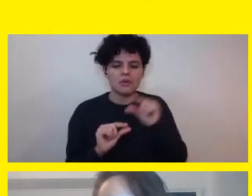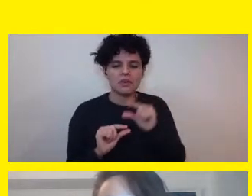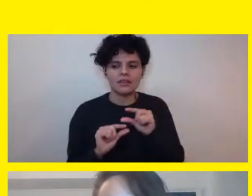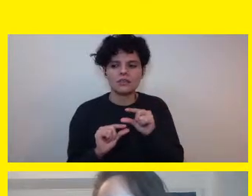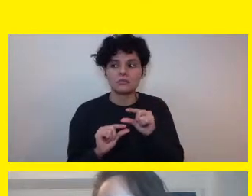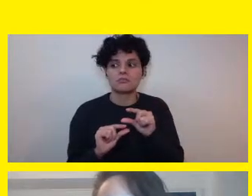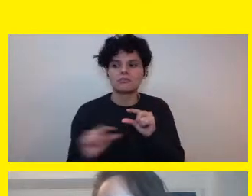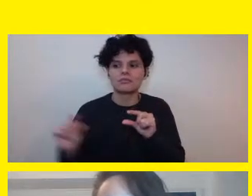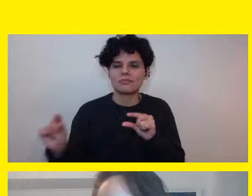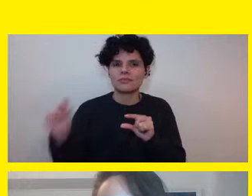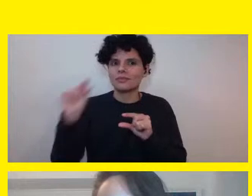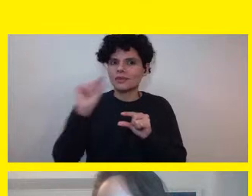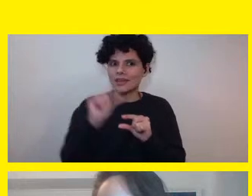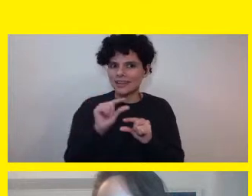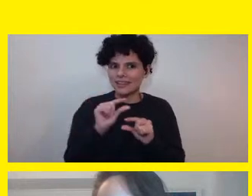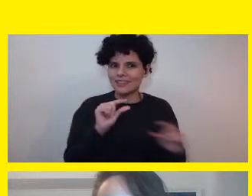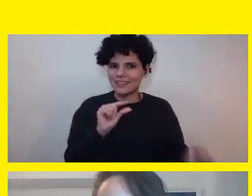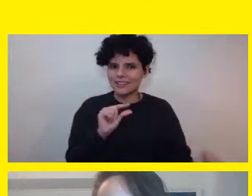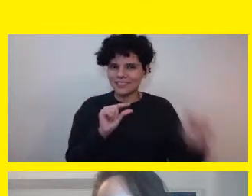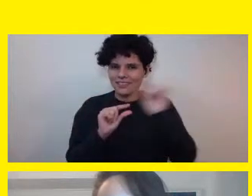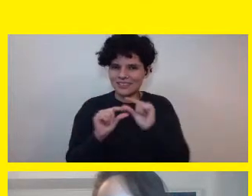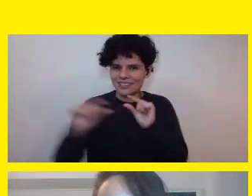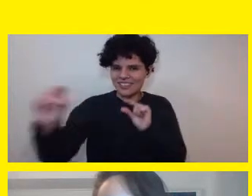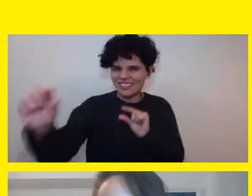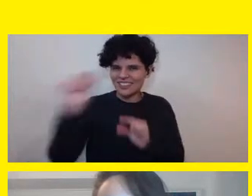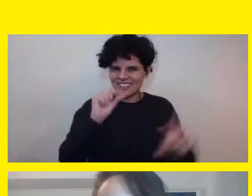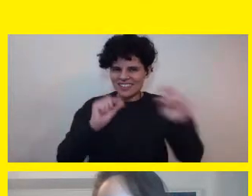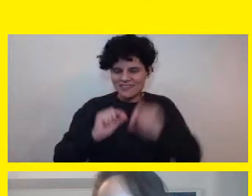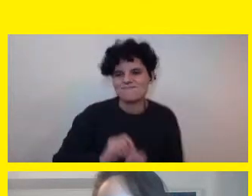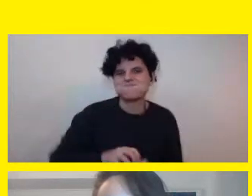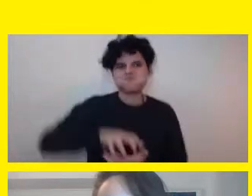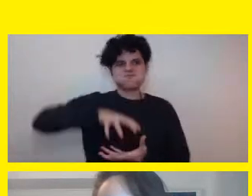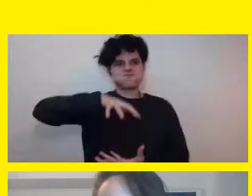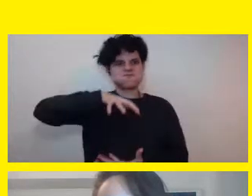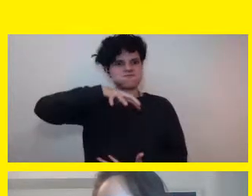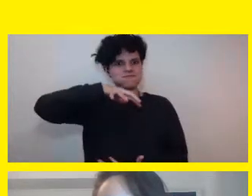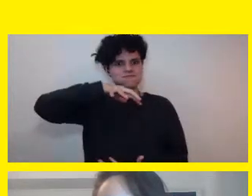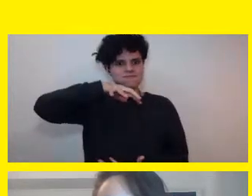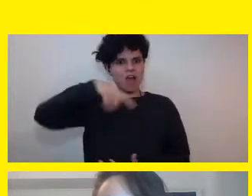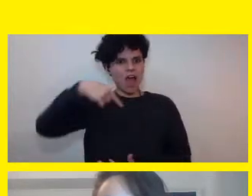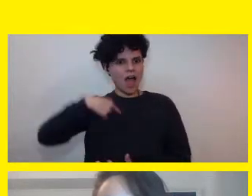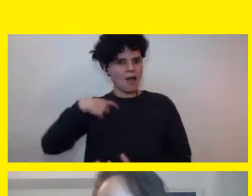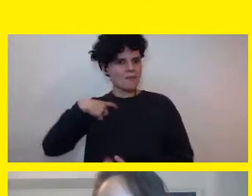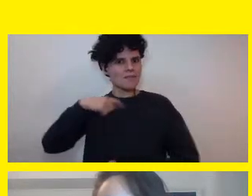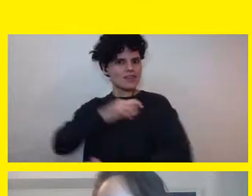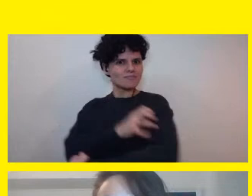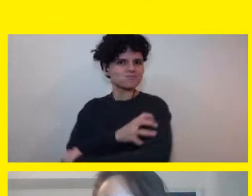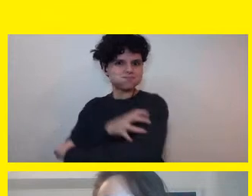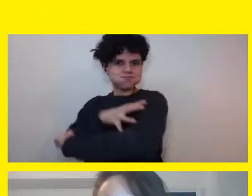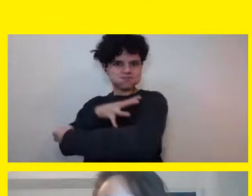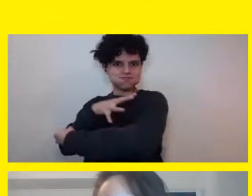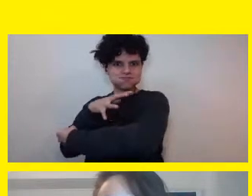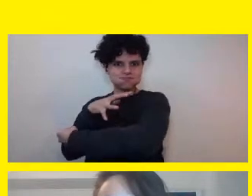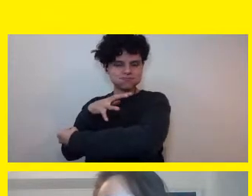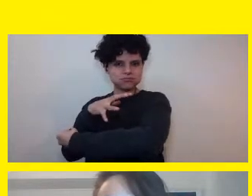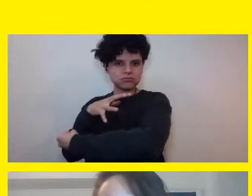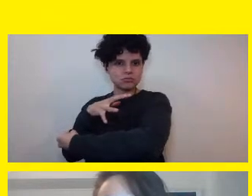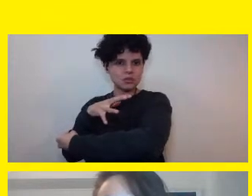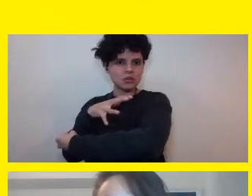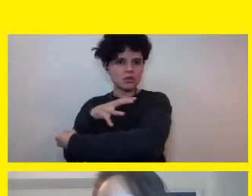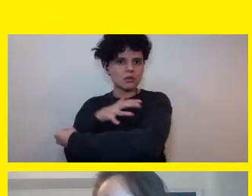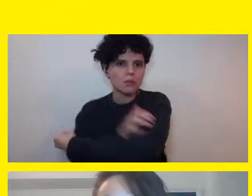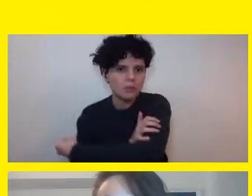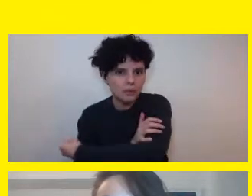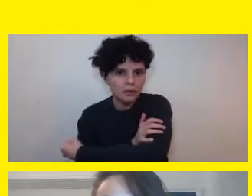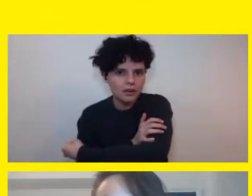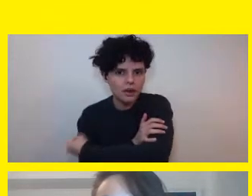tras otro, son los que finalmente además me empoderan a mí para salir del envase de la